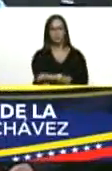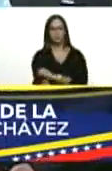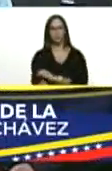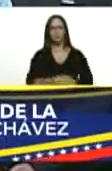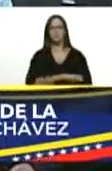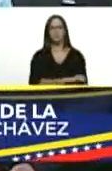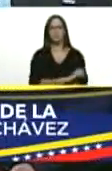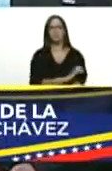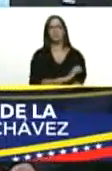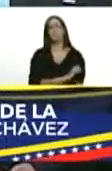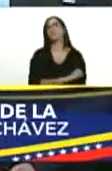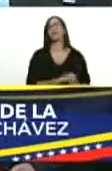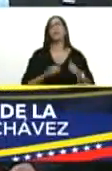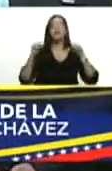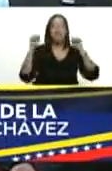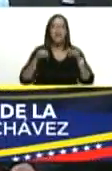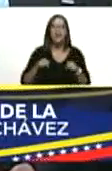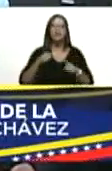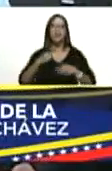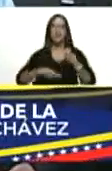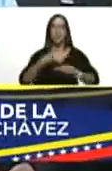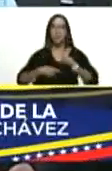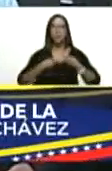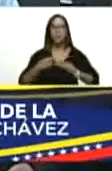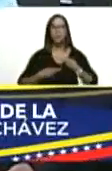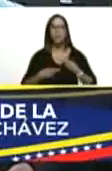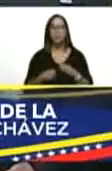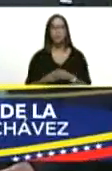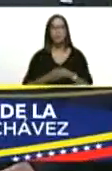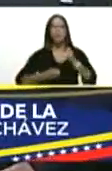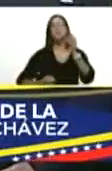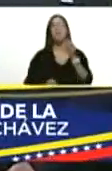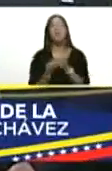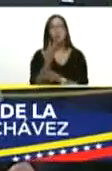Así que esta revolución se fundó